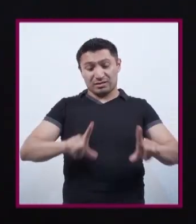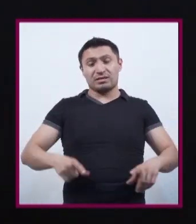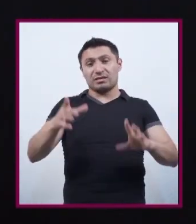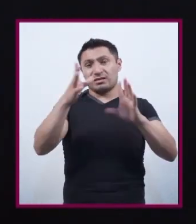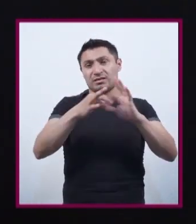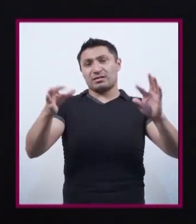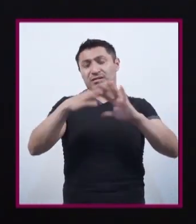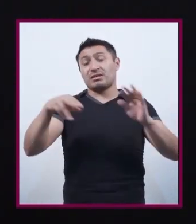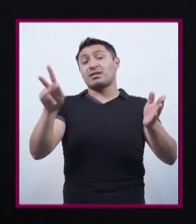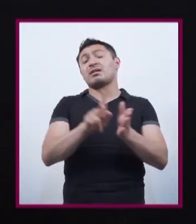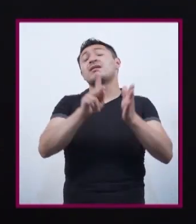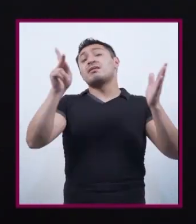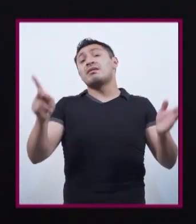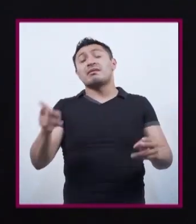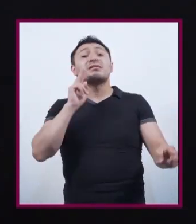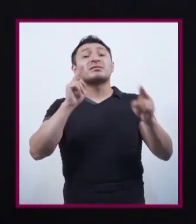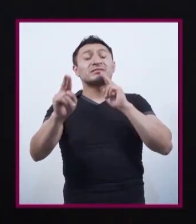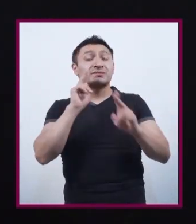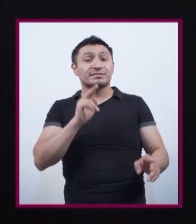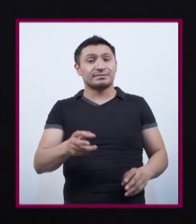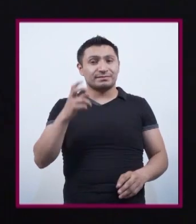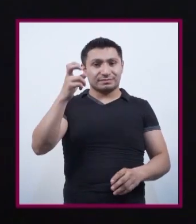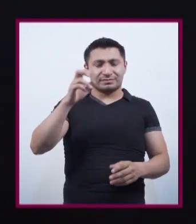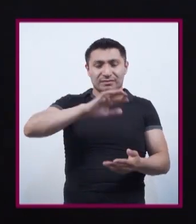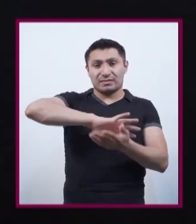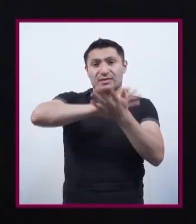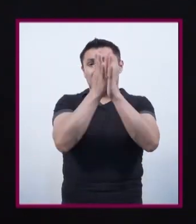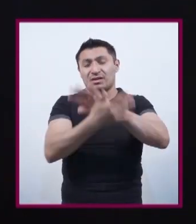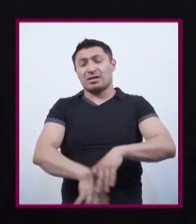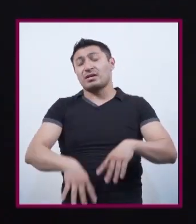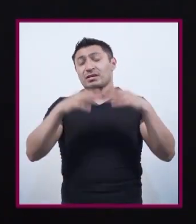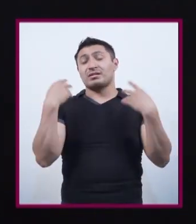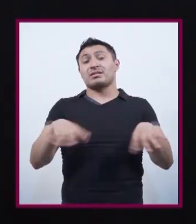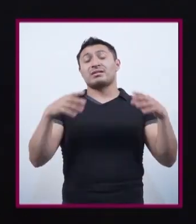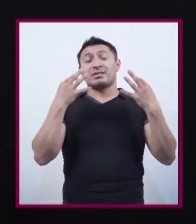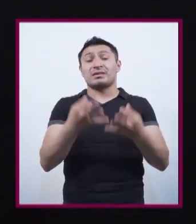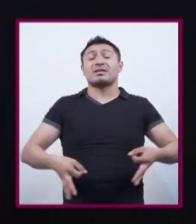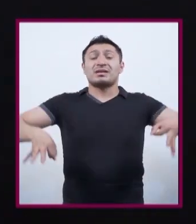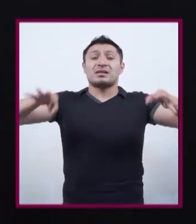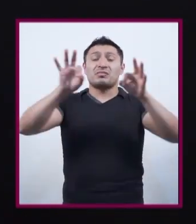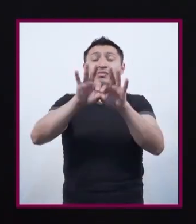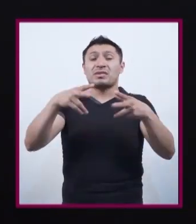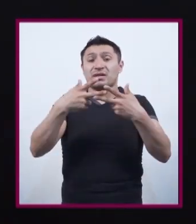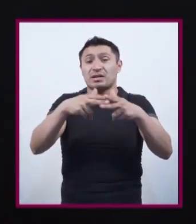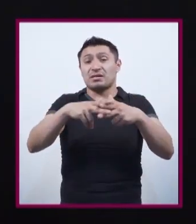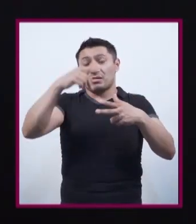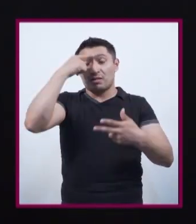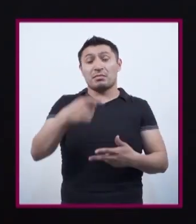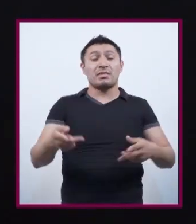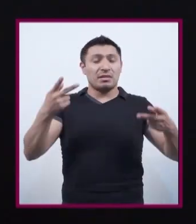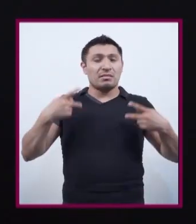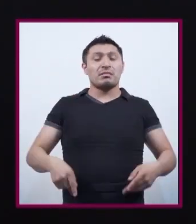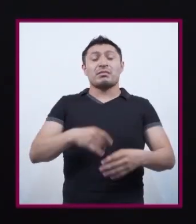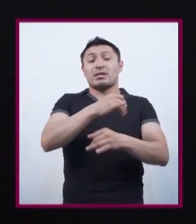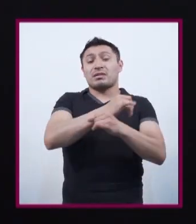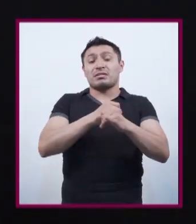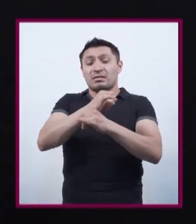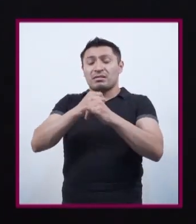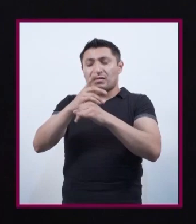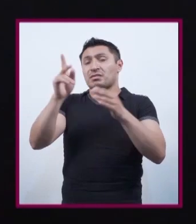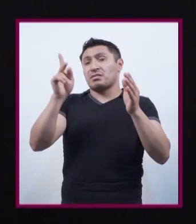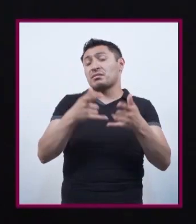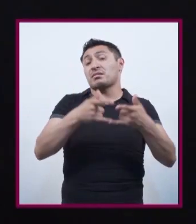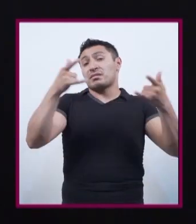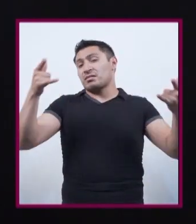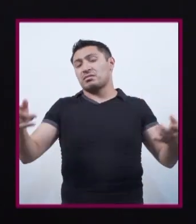las páginas de un periódico provocan que este se convierta en uno de los principales instrumentos para que las y los historiadores, también el público